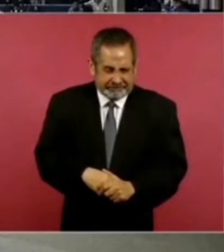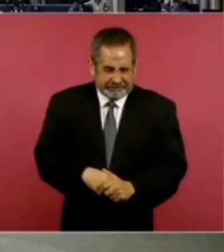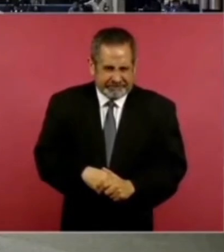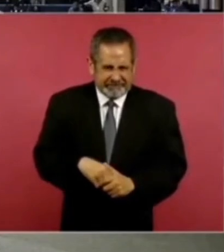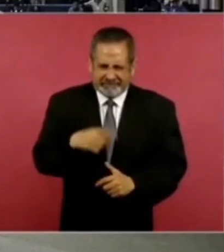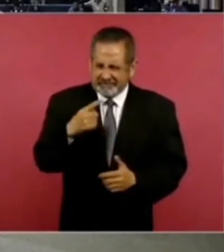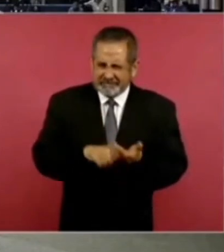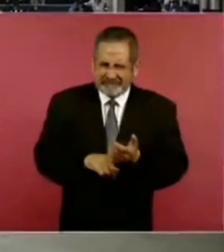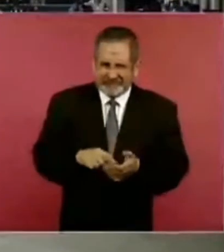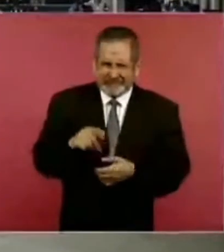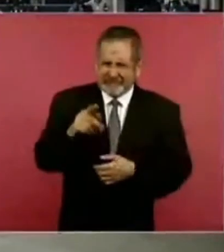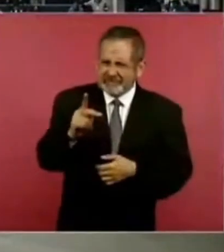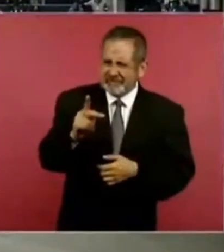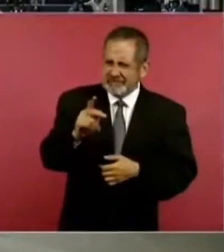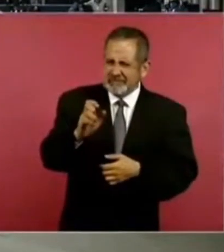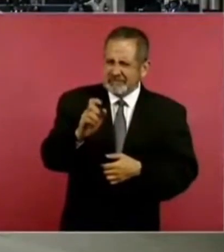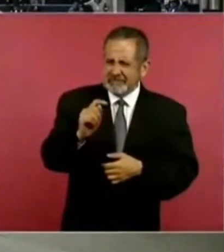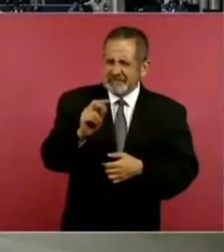una de las